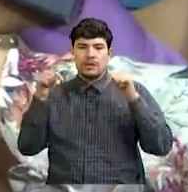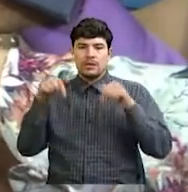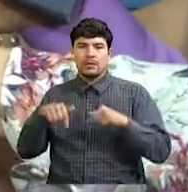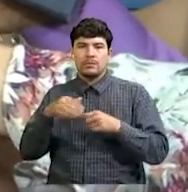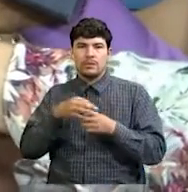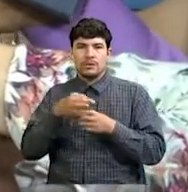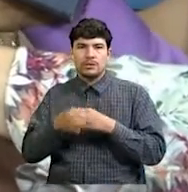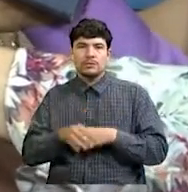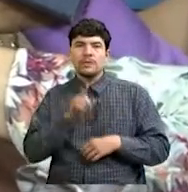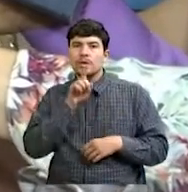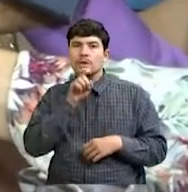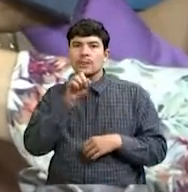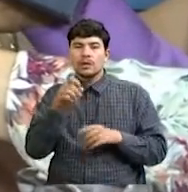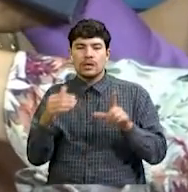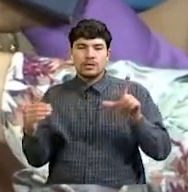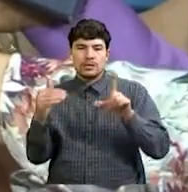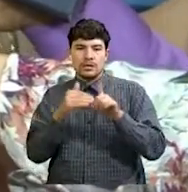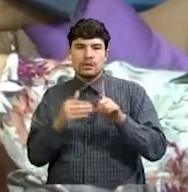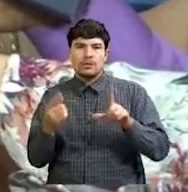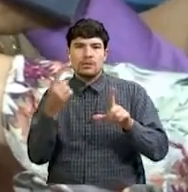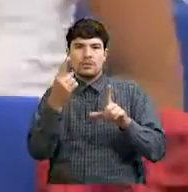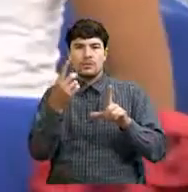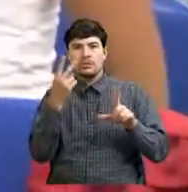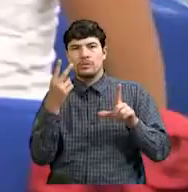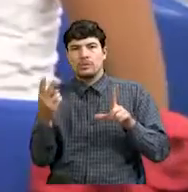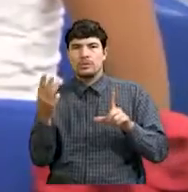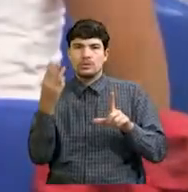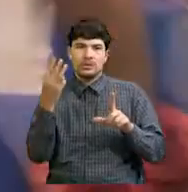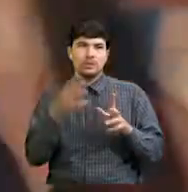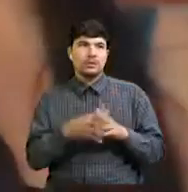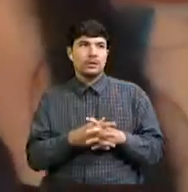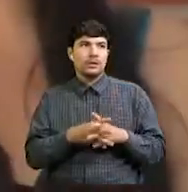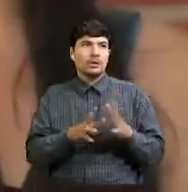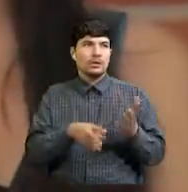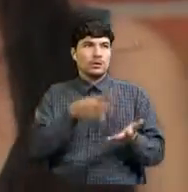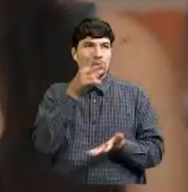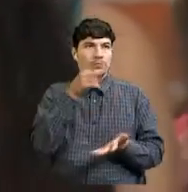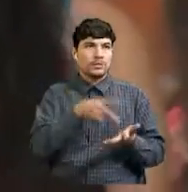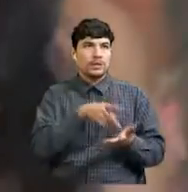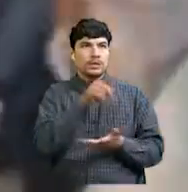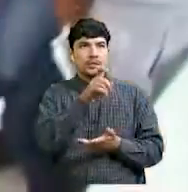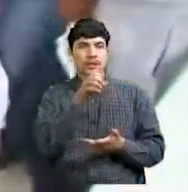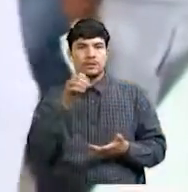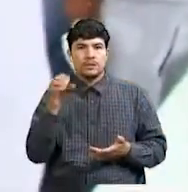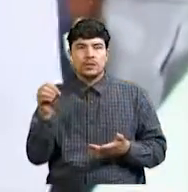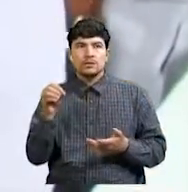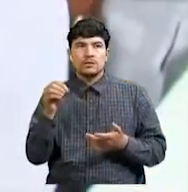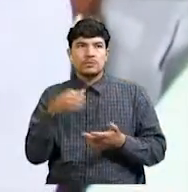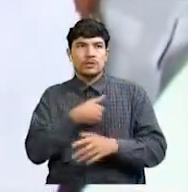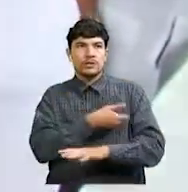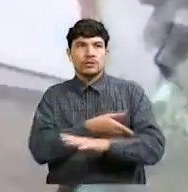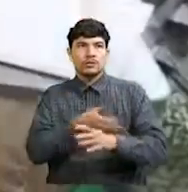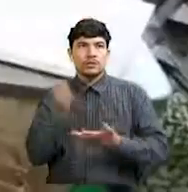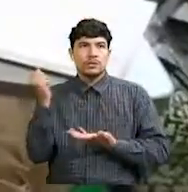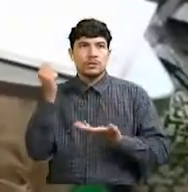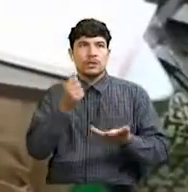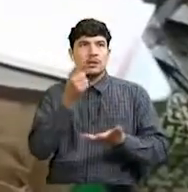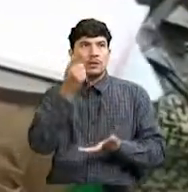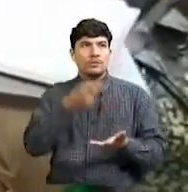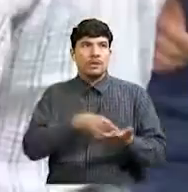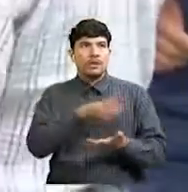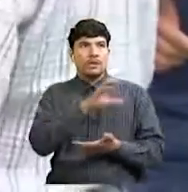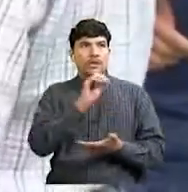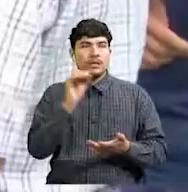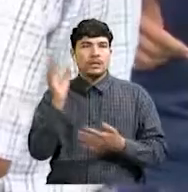bucaramanga y estén en los estratos 1 2 y 3 serán 2.600 millones de pesos para otorgar mil 500 becas